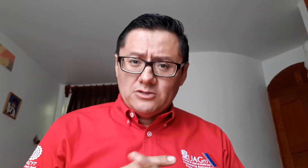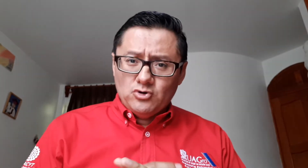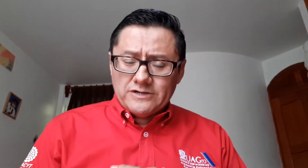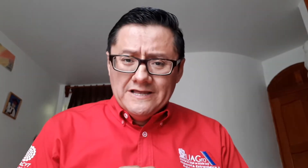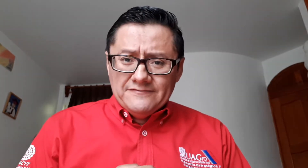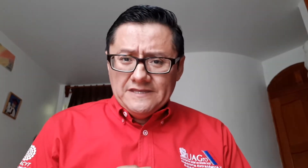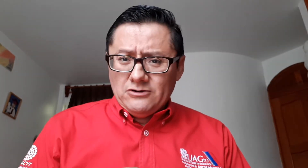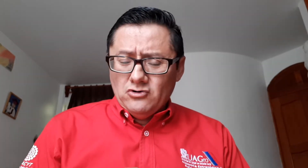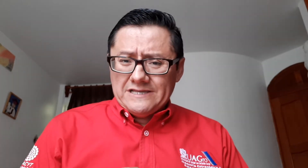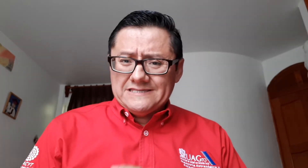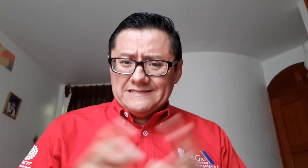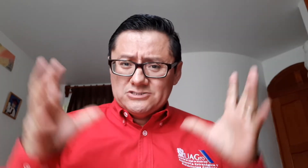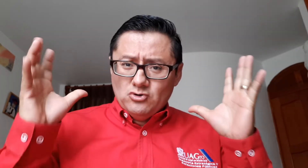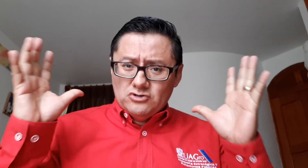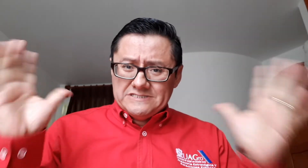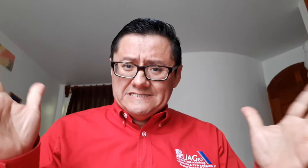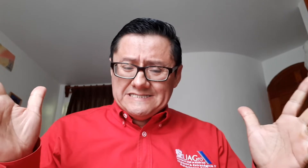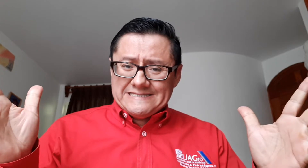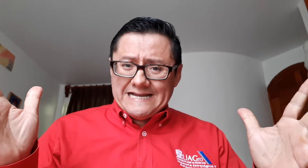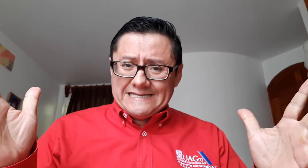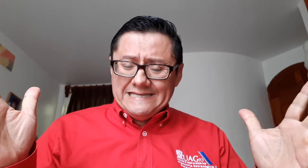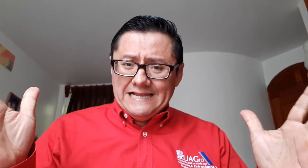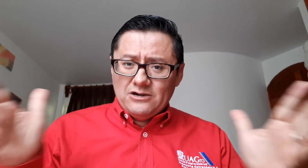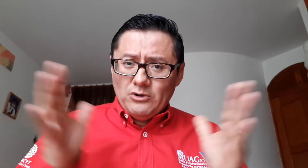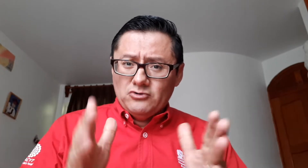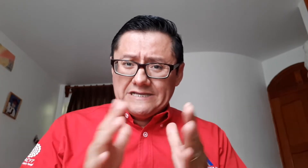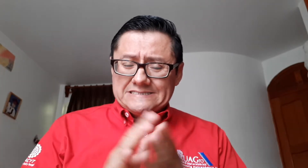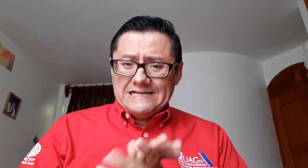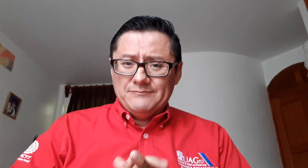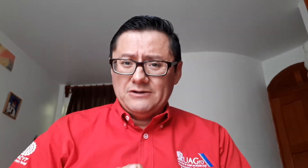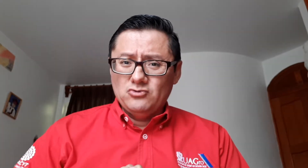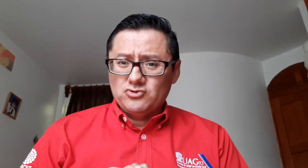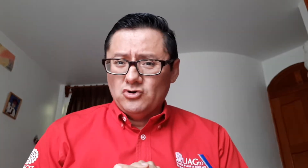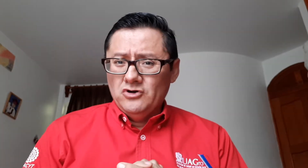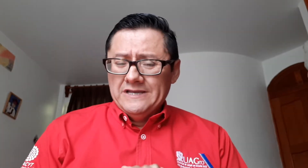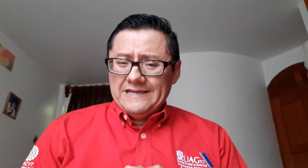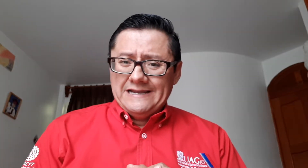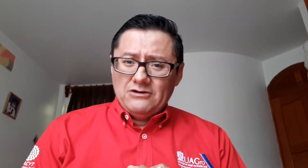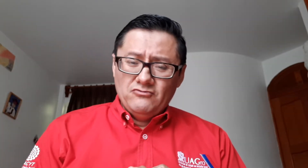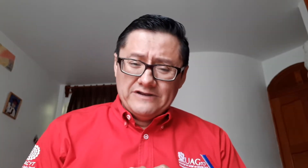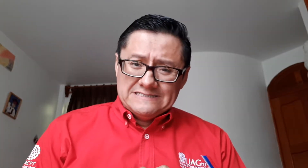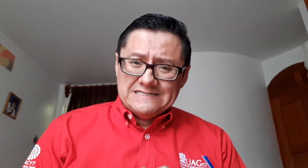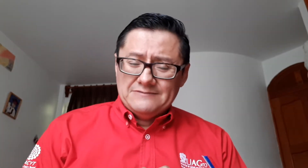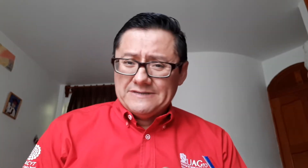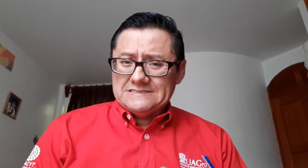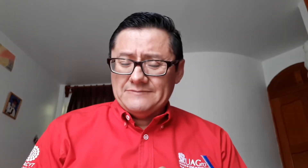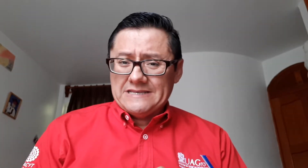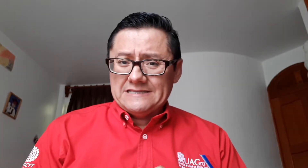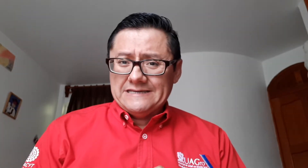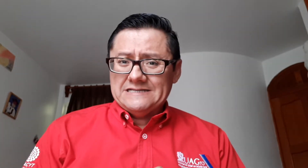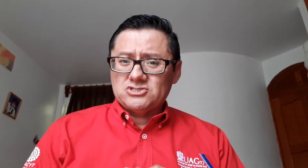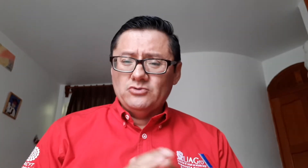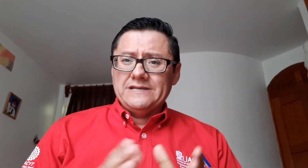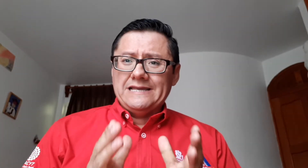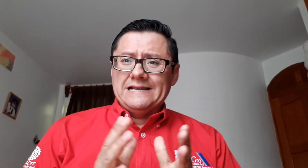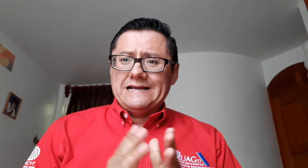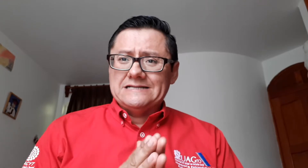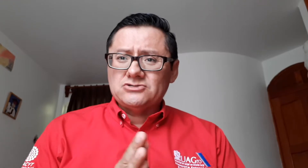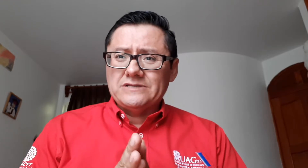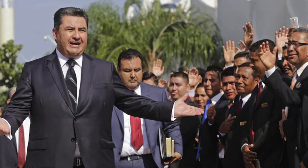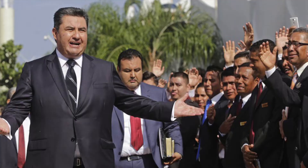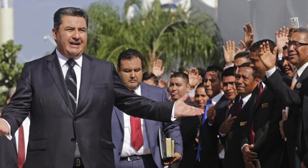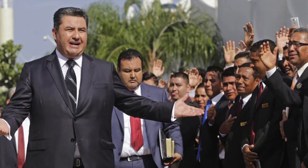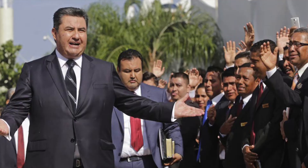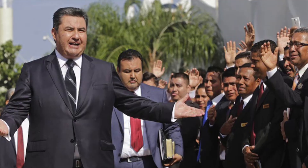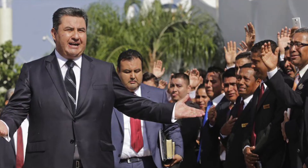López Obrador, dijo que tiene su conciencia tranquila luego de que se le preguntó en la conferencia de prensa mañanera sobre el